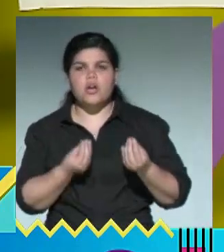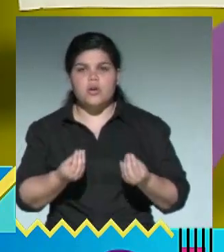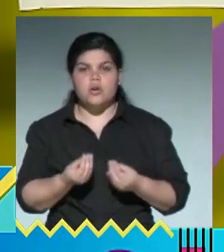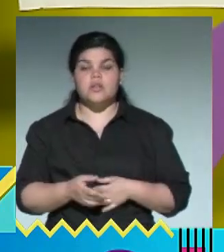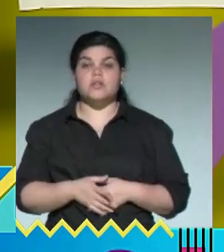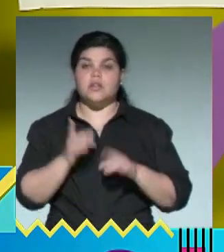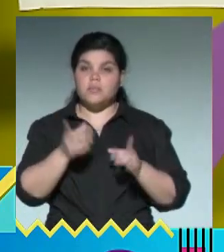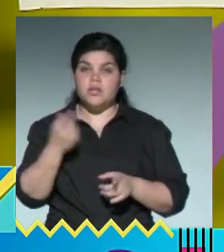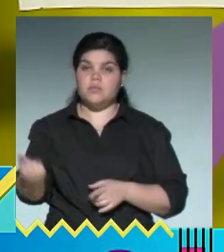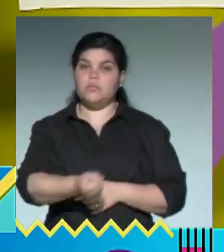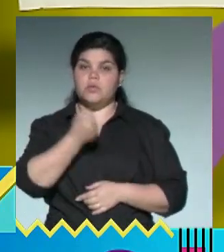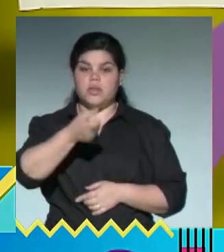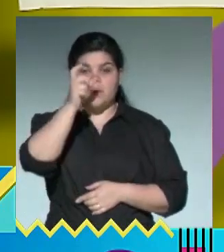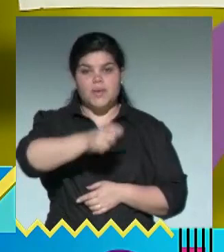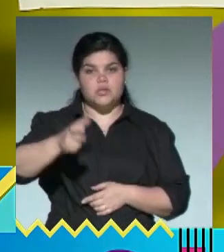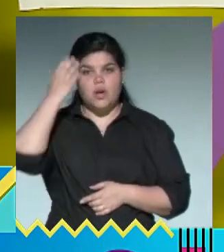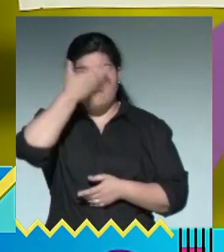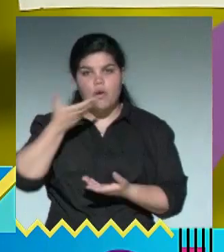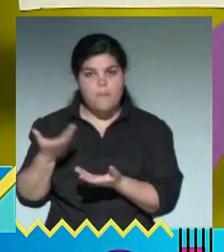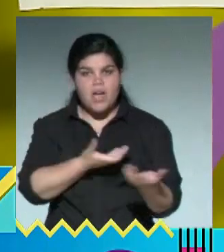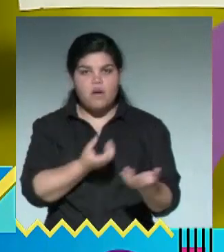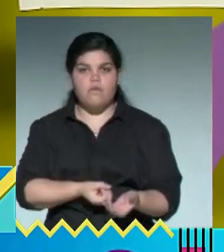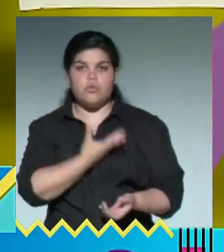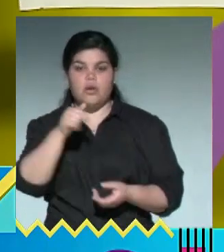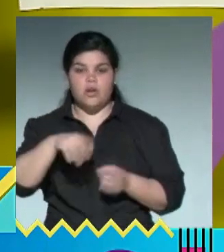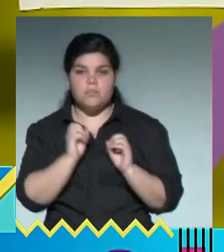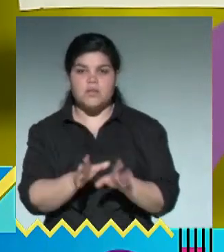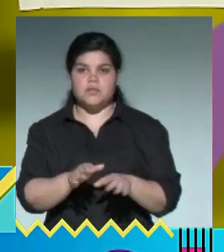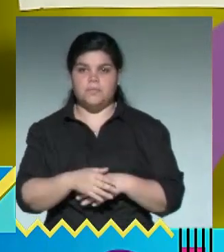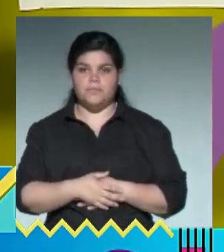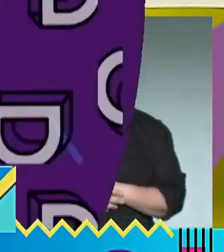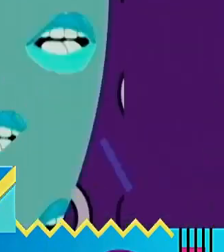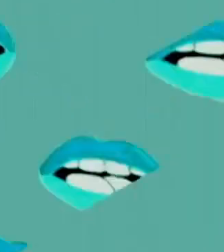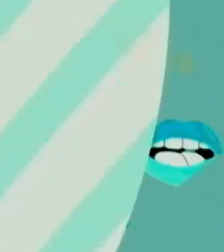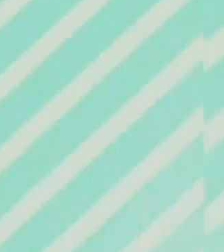tan importante que son los bomberos voluntarios. Así arrancamos Distintos Parecidos.